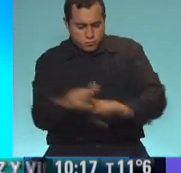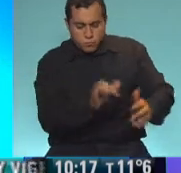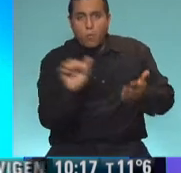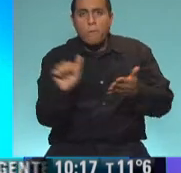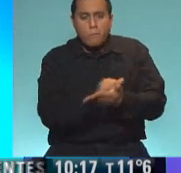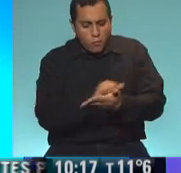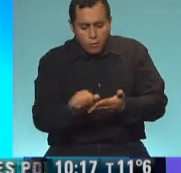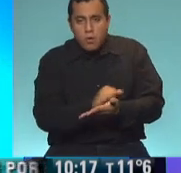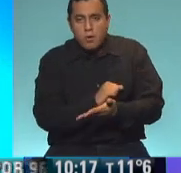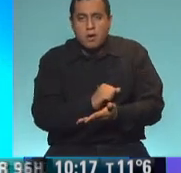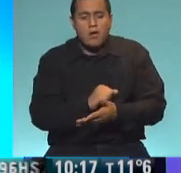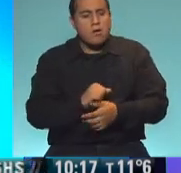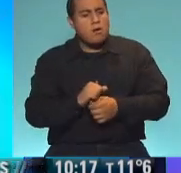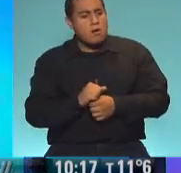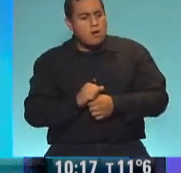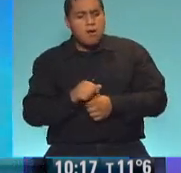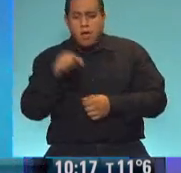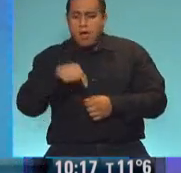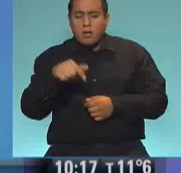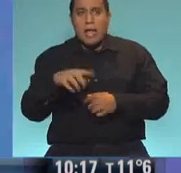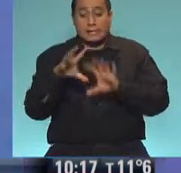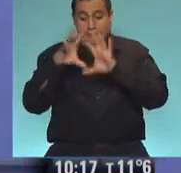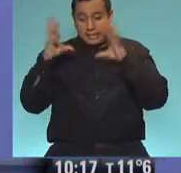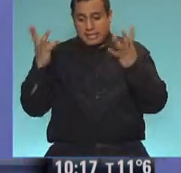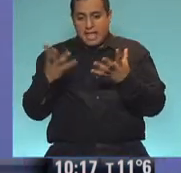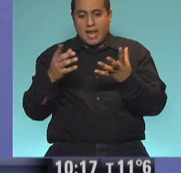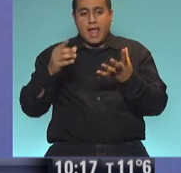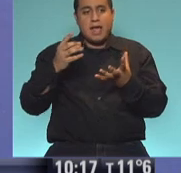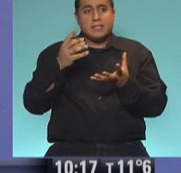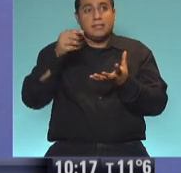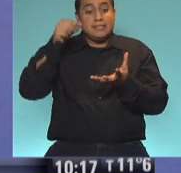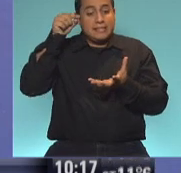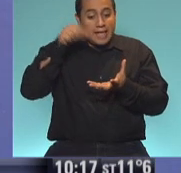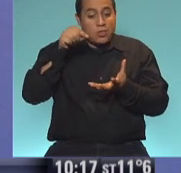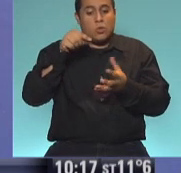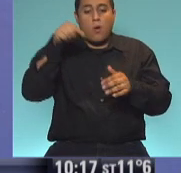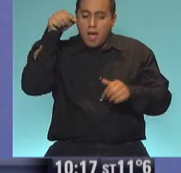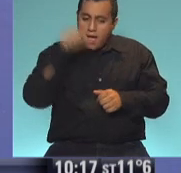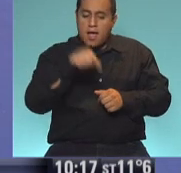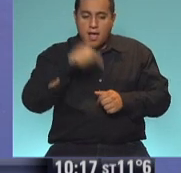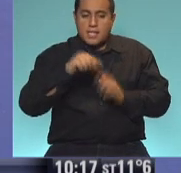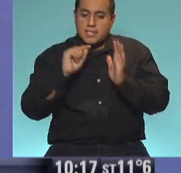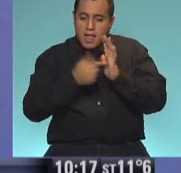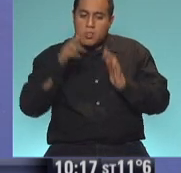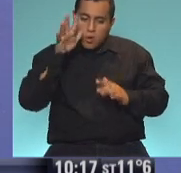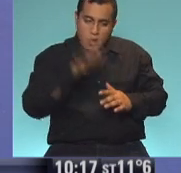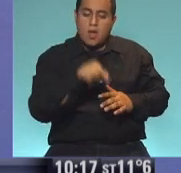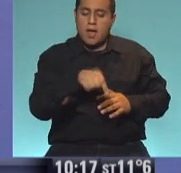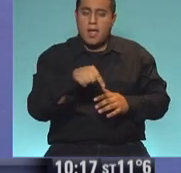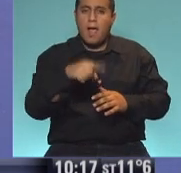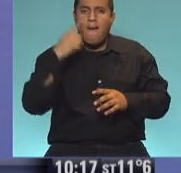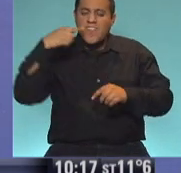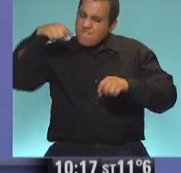Acá debe estar el centro de la Tierra, dice. Quiero ver cómo es el centro de la Tierra. Quiero ver cómo es más